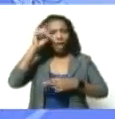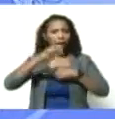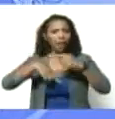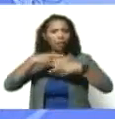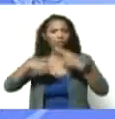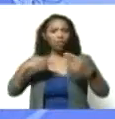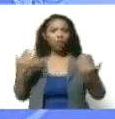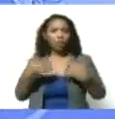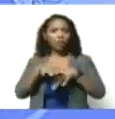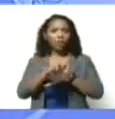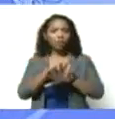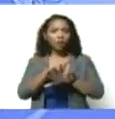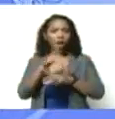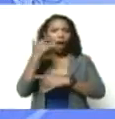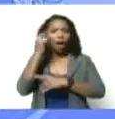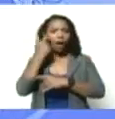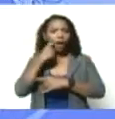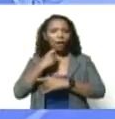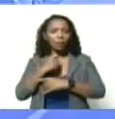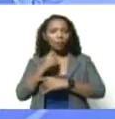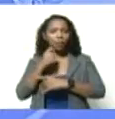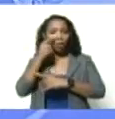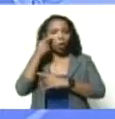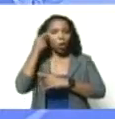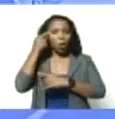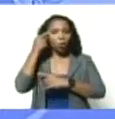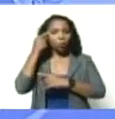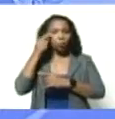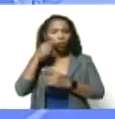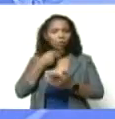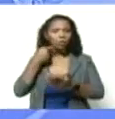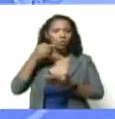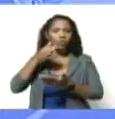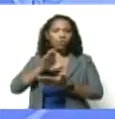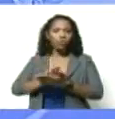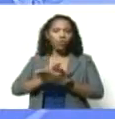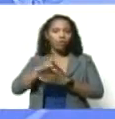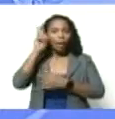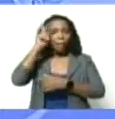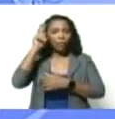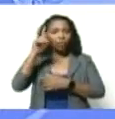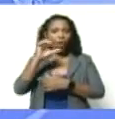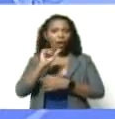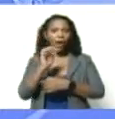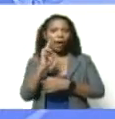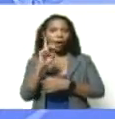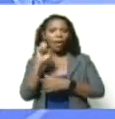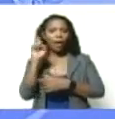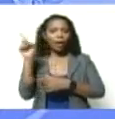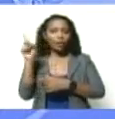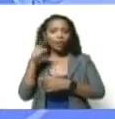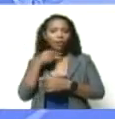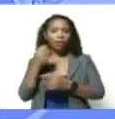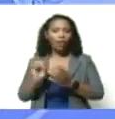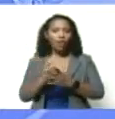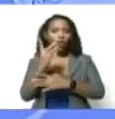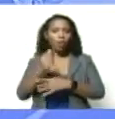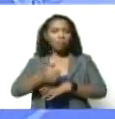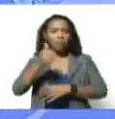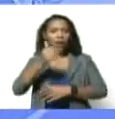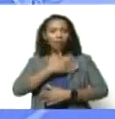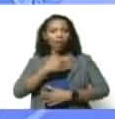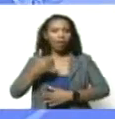revolución. Tienen lágrimas en sus ojos por la partida del profe Earle. Te fuiste tras tu flor más